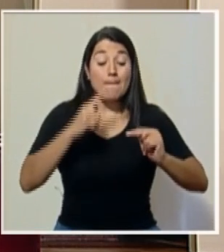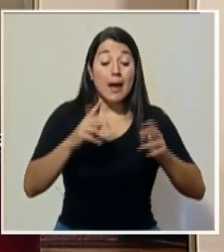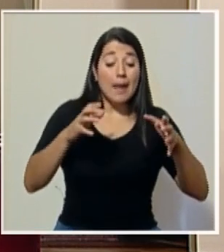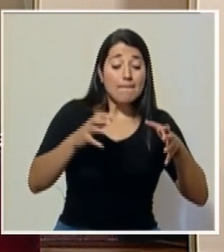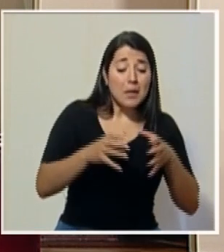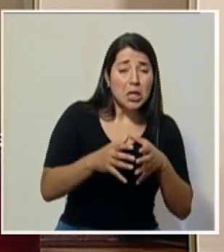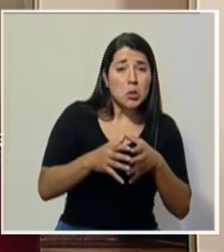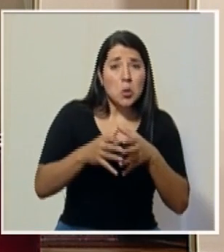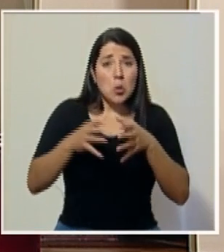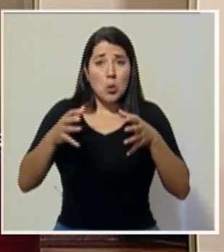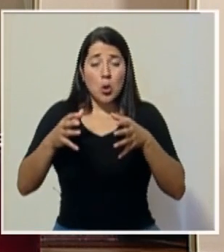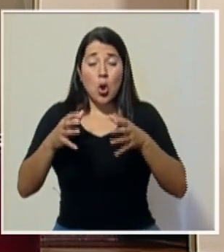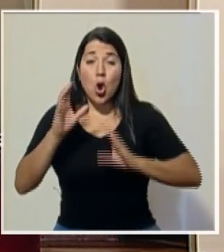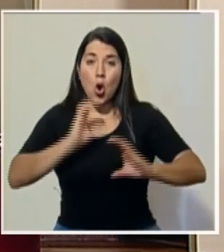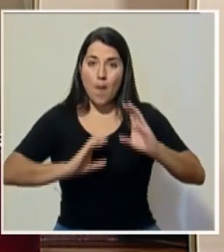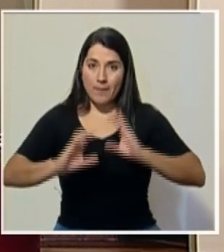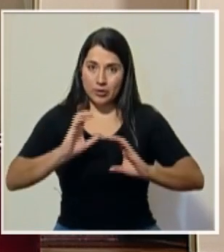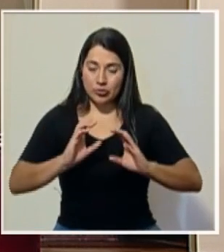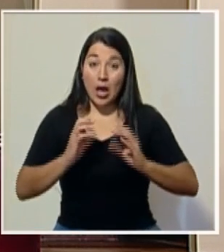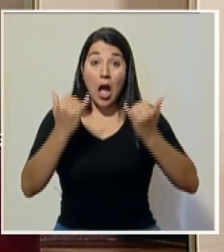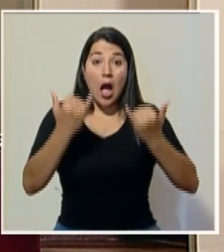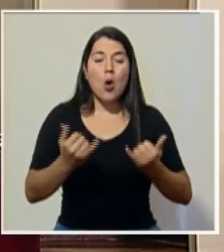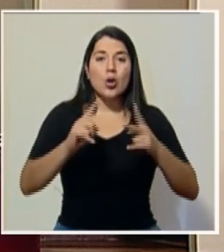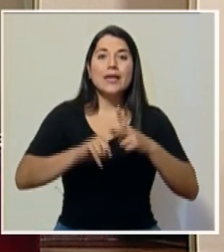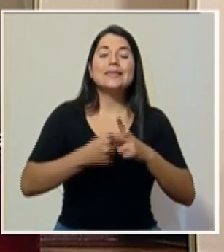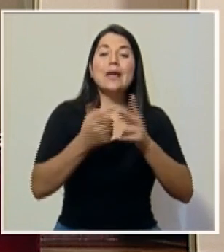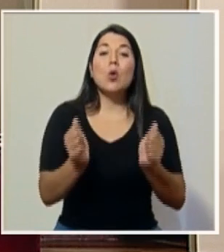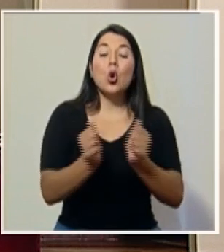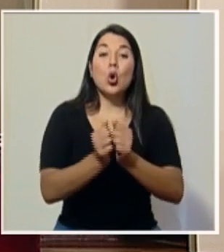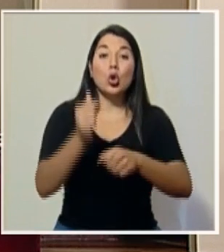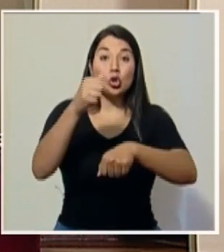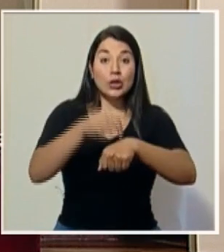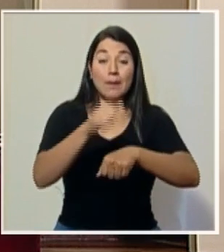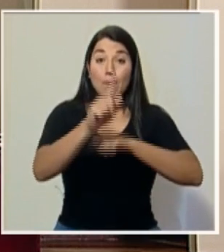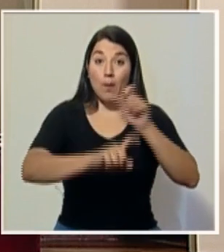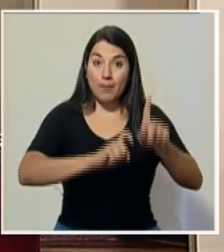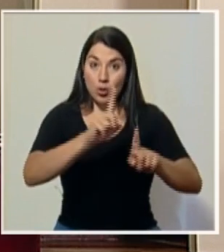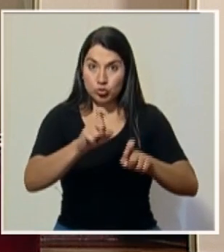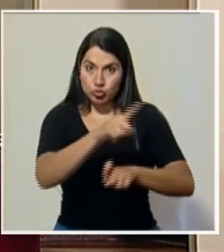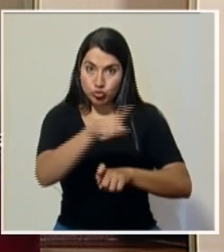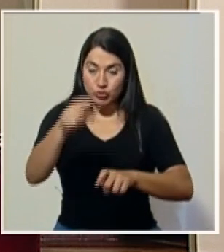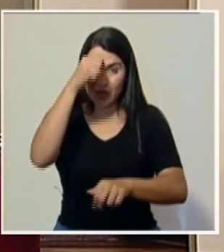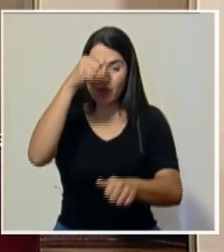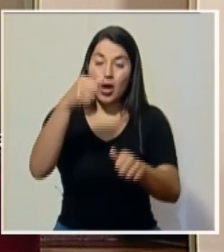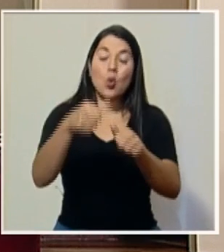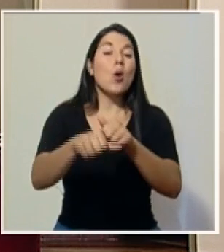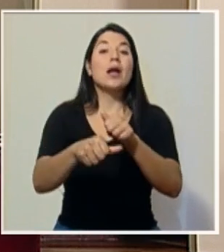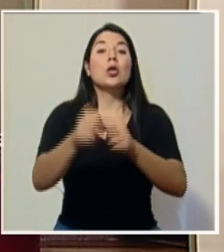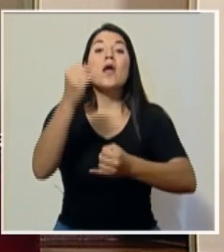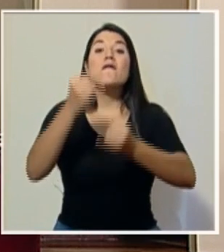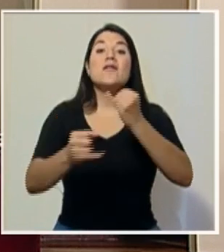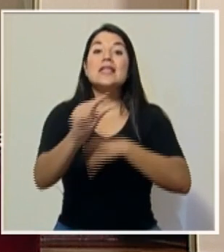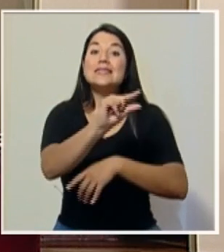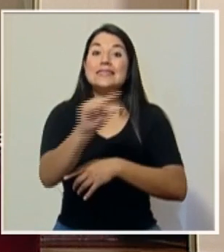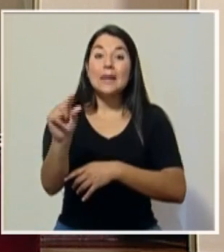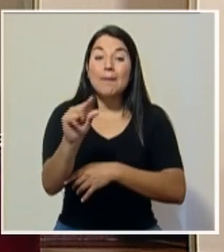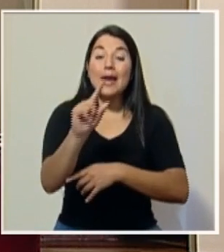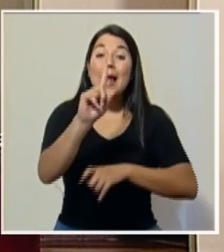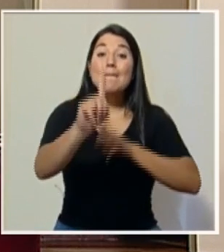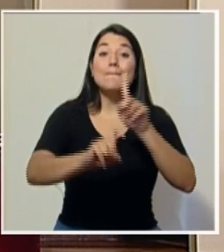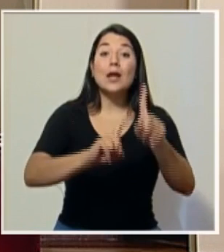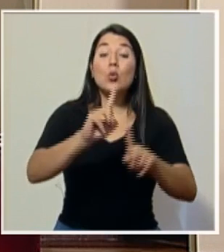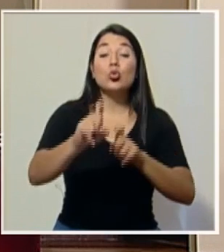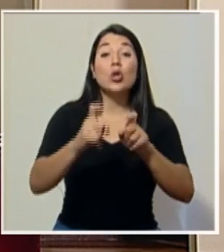pequeños y medianos comercios. Vamos a iniciar con el periodo de preguntas, recordando que los fines de semana estas